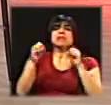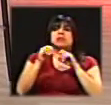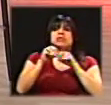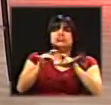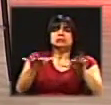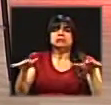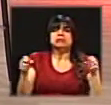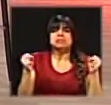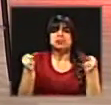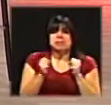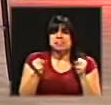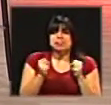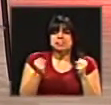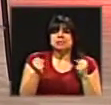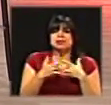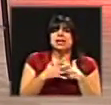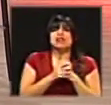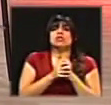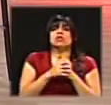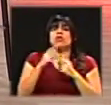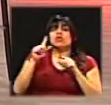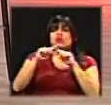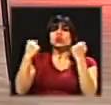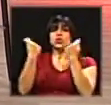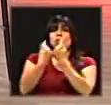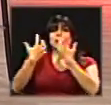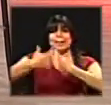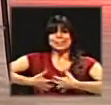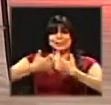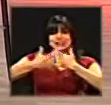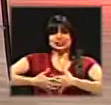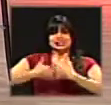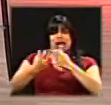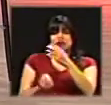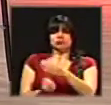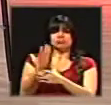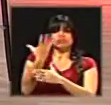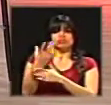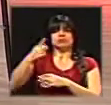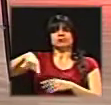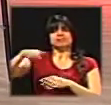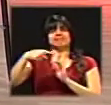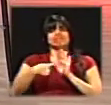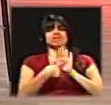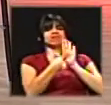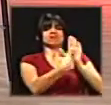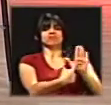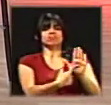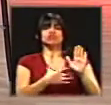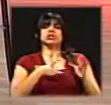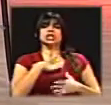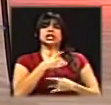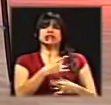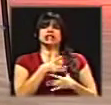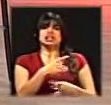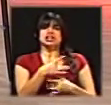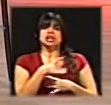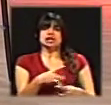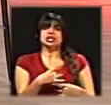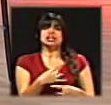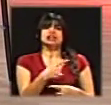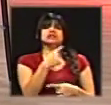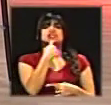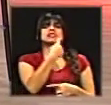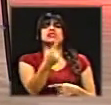nuevo ahora vuelve a salir un grupo de empresarios que han manifestado el interés de que se le diga